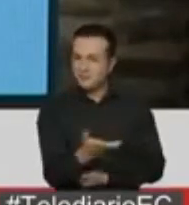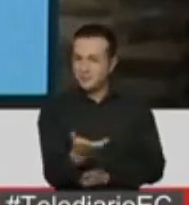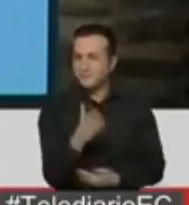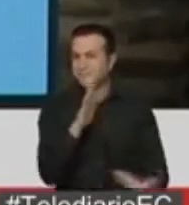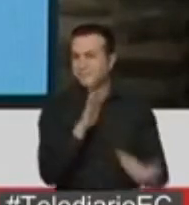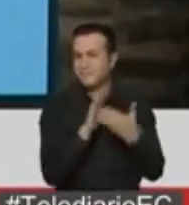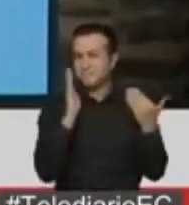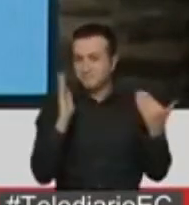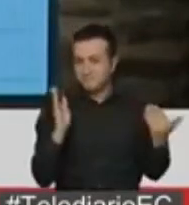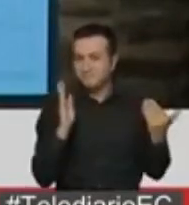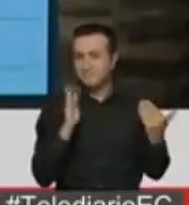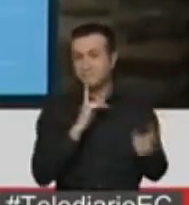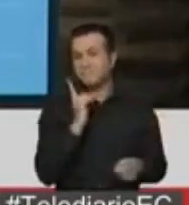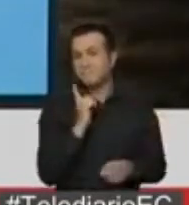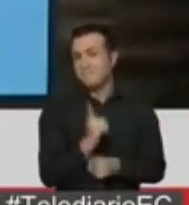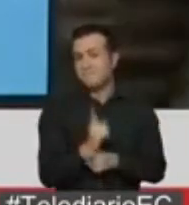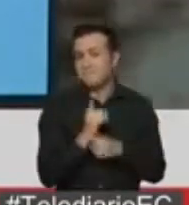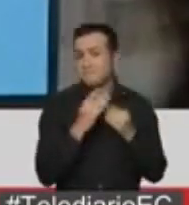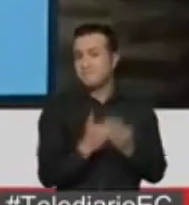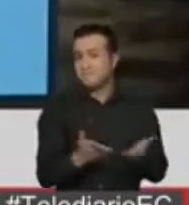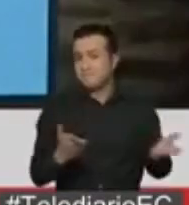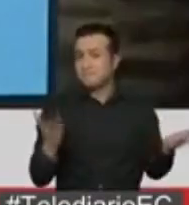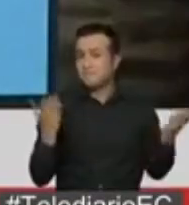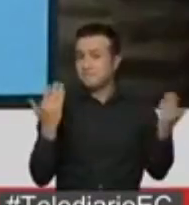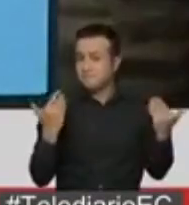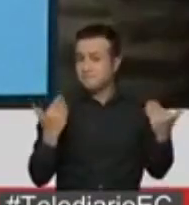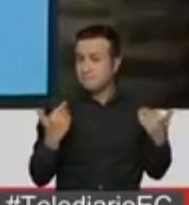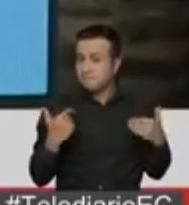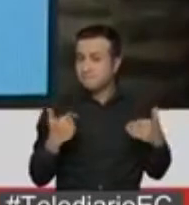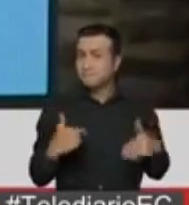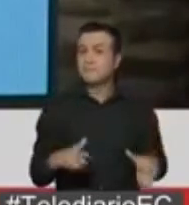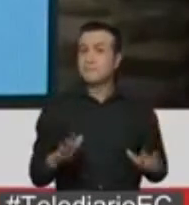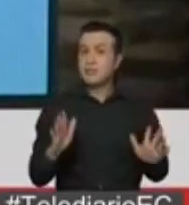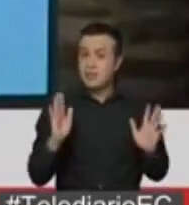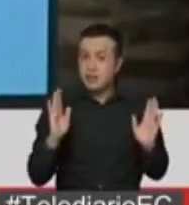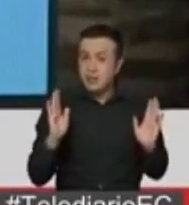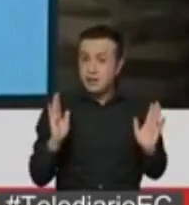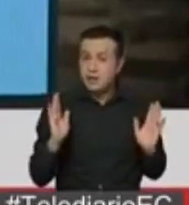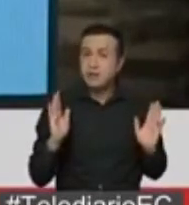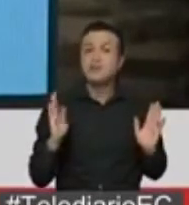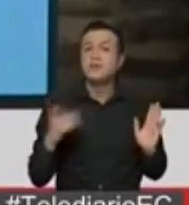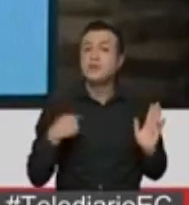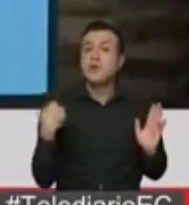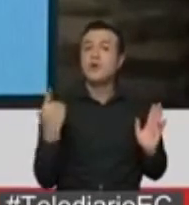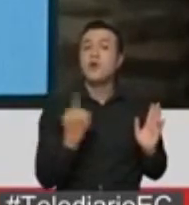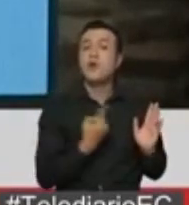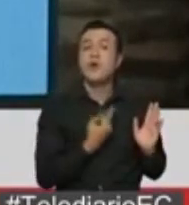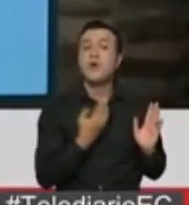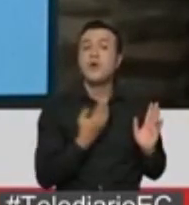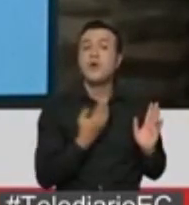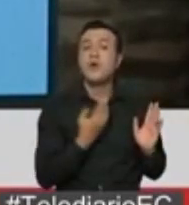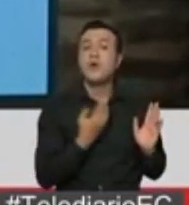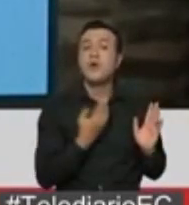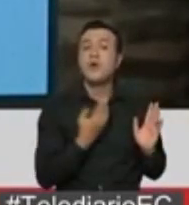Eso, pero por supuesto, esto no va a dejar bajo ninguna circunstancia que nosotros sigamos con nuestra